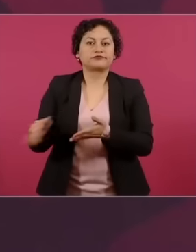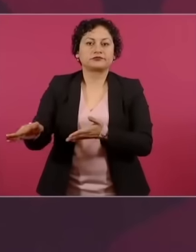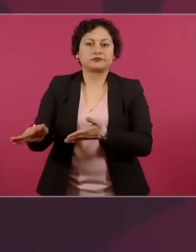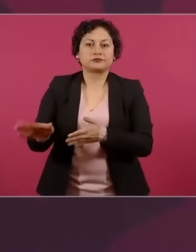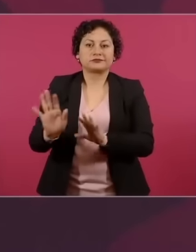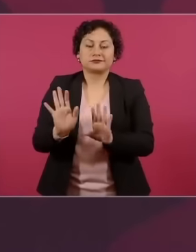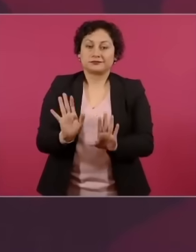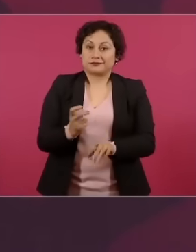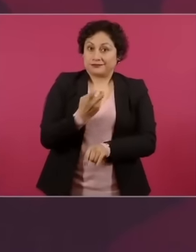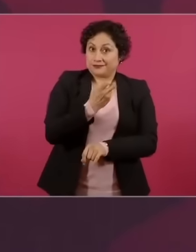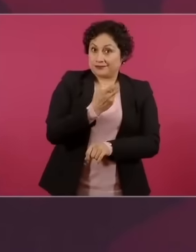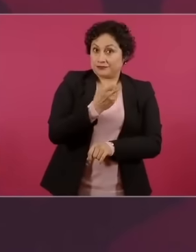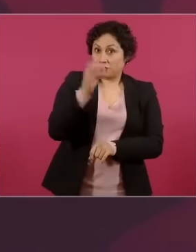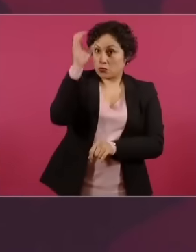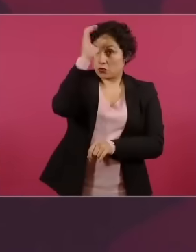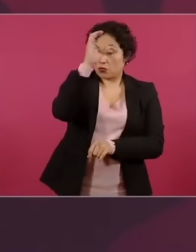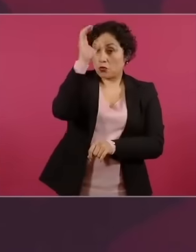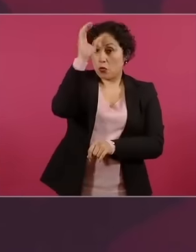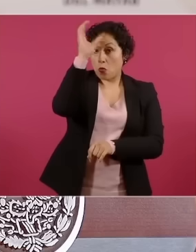Aquí hay apapacho.